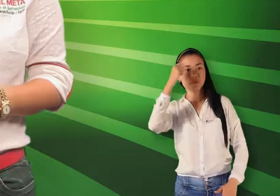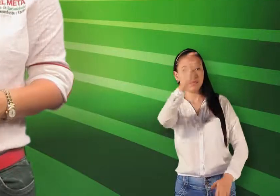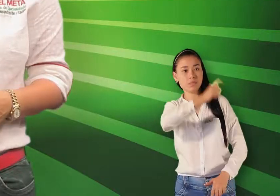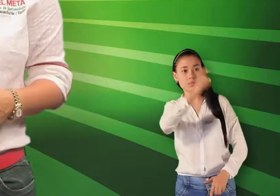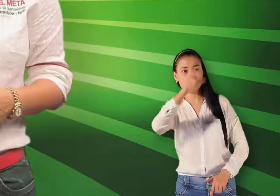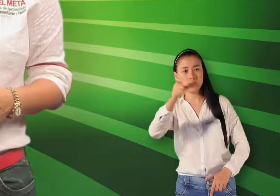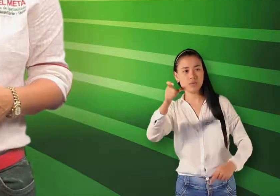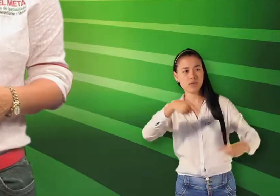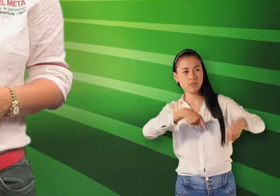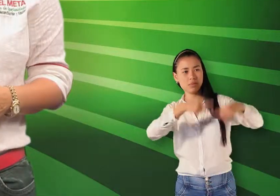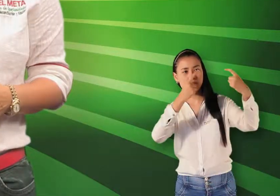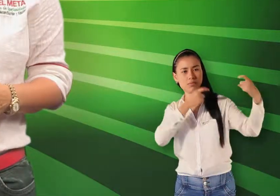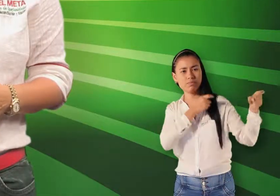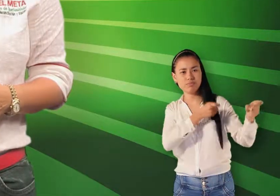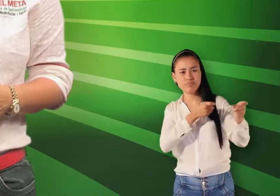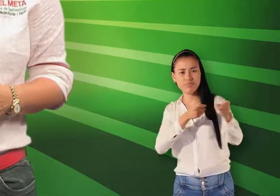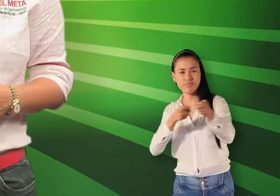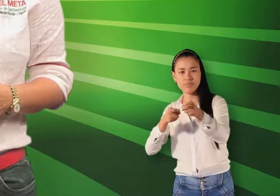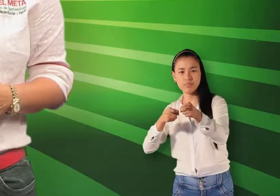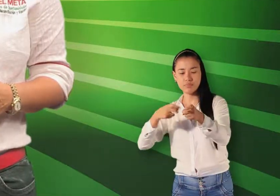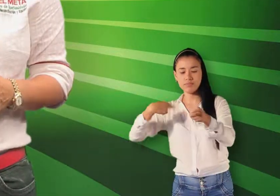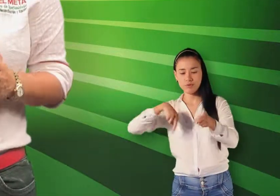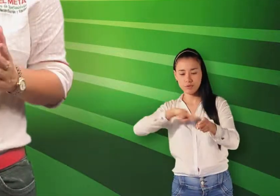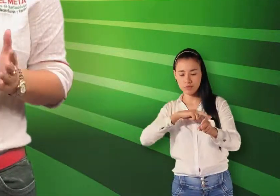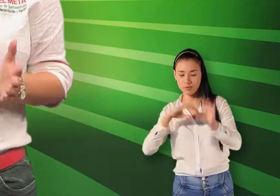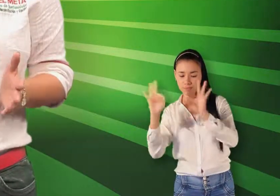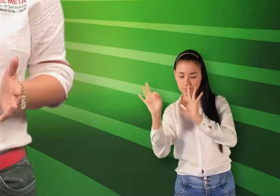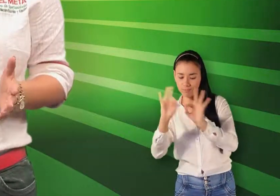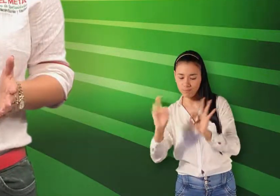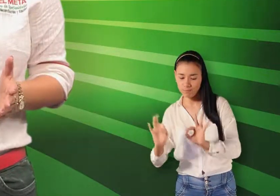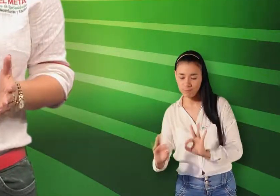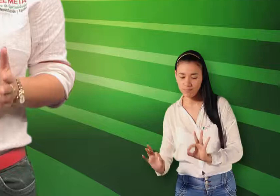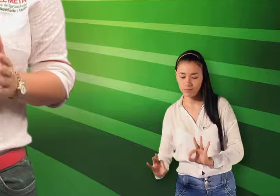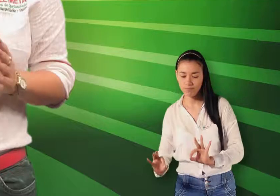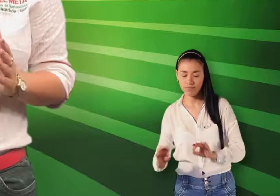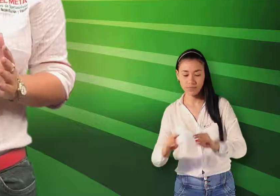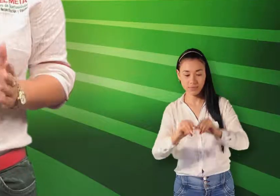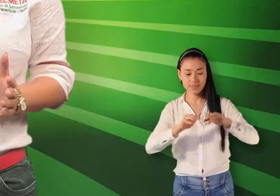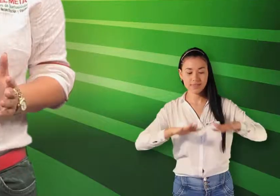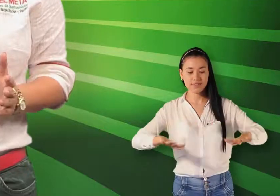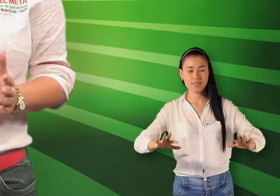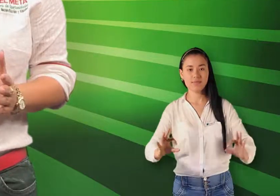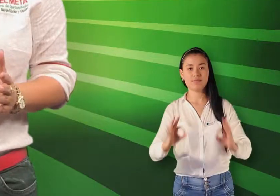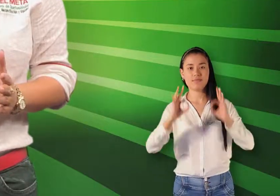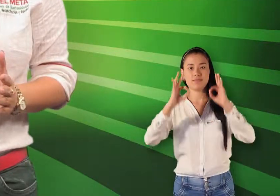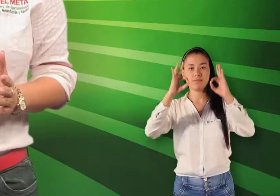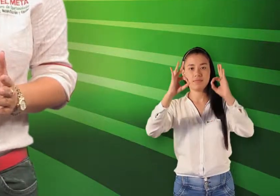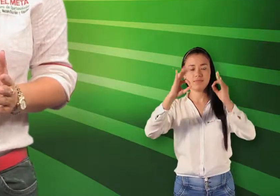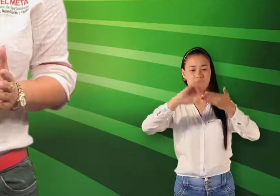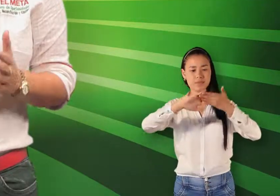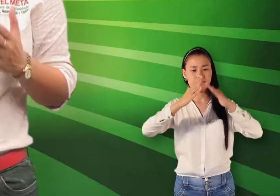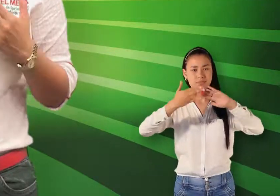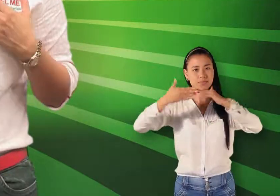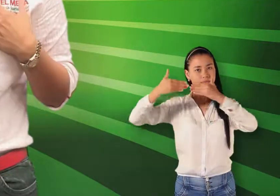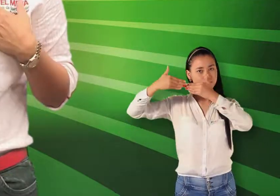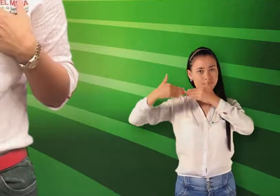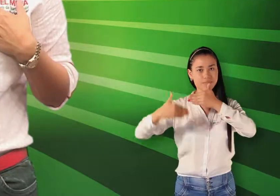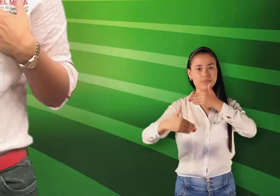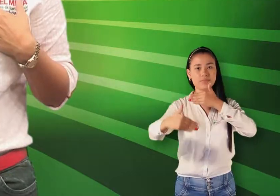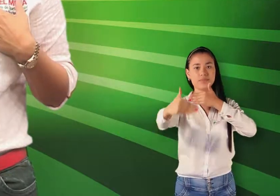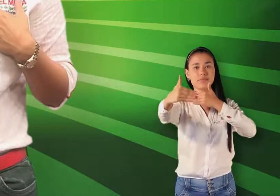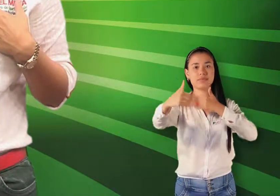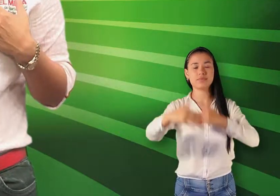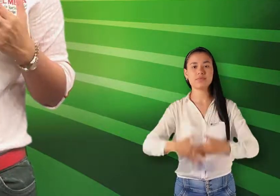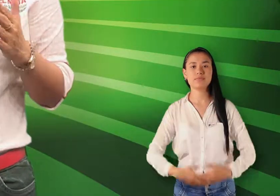nos acerca a la terminación del conflicto armado y, por consiguiente, nos exige la construcción desde